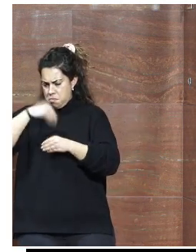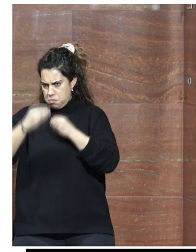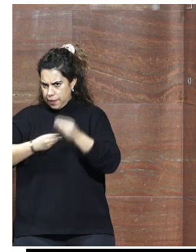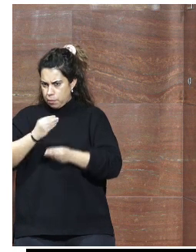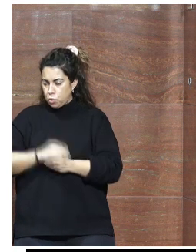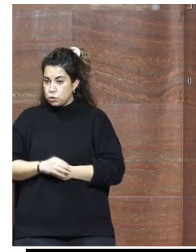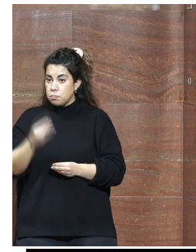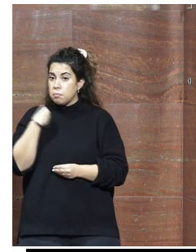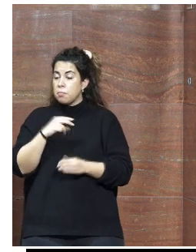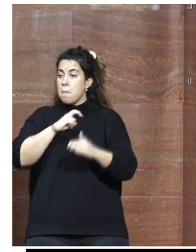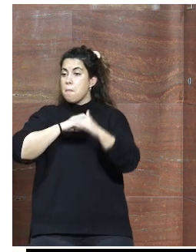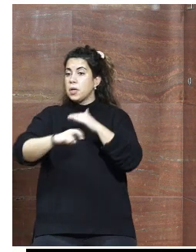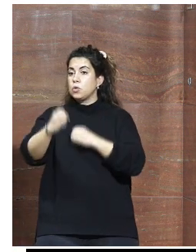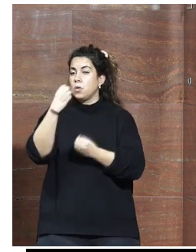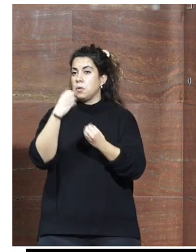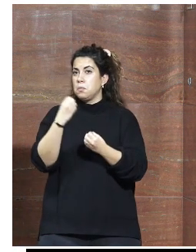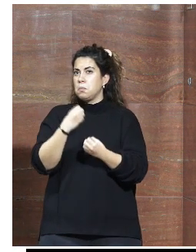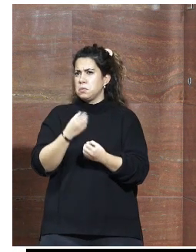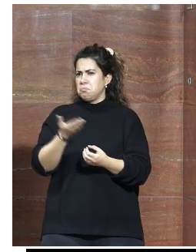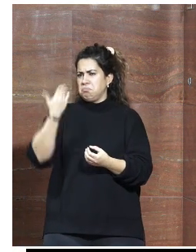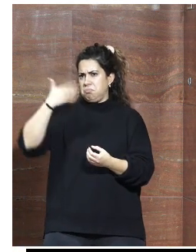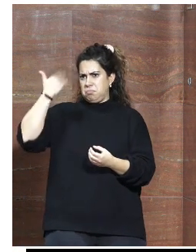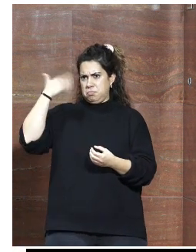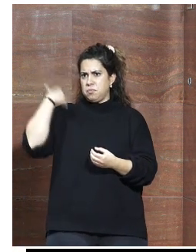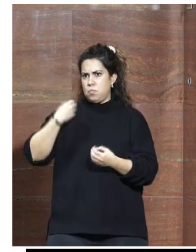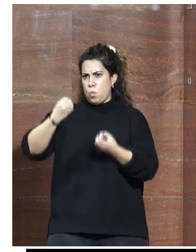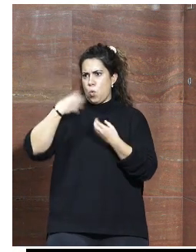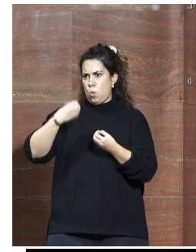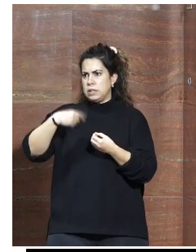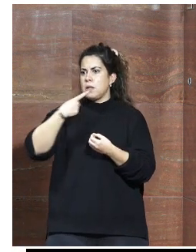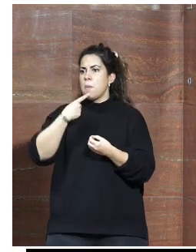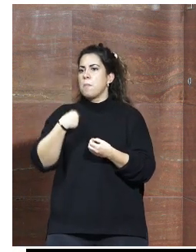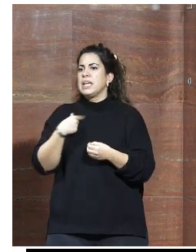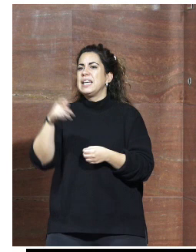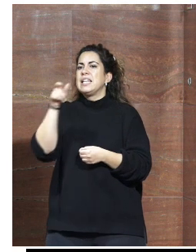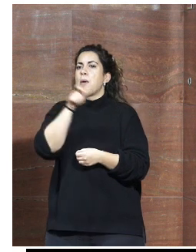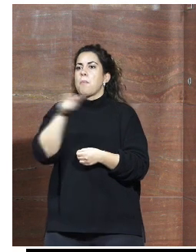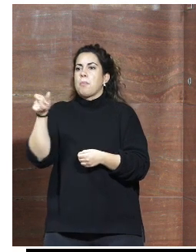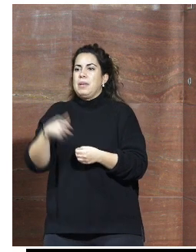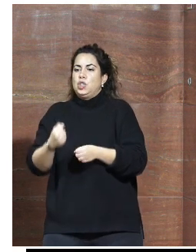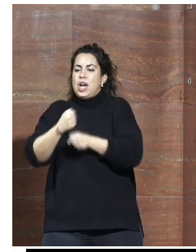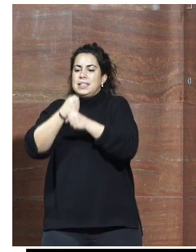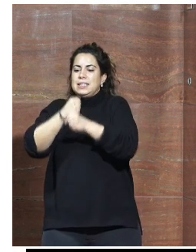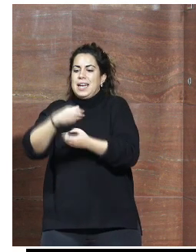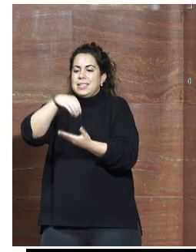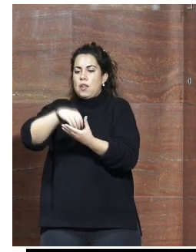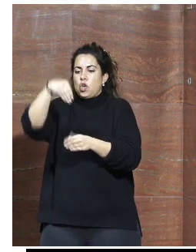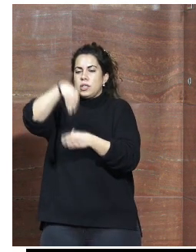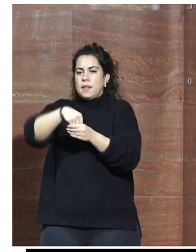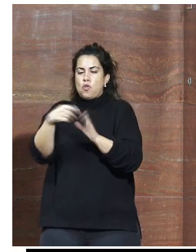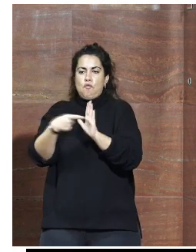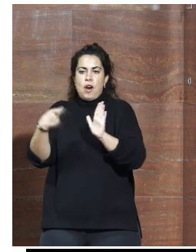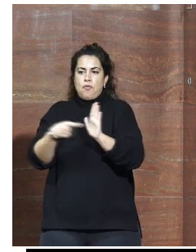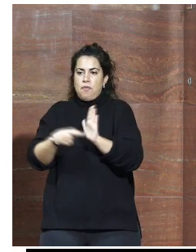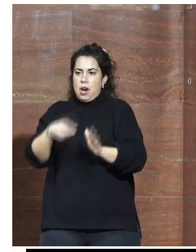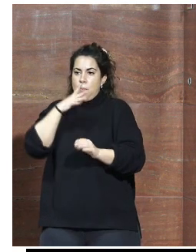Cuando Metro nos comunicó hace unos cuantos años que iban a quitar al personal de las estaciones por ahorrar, nos echamos